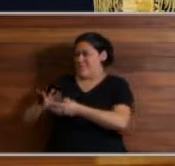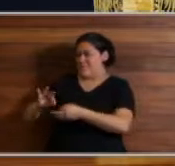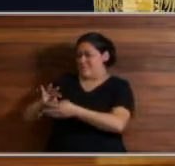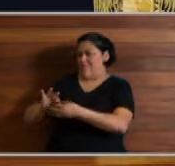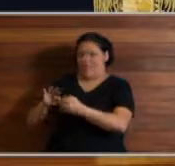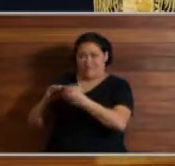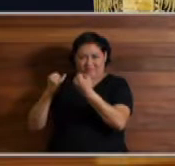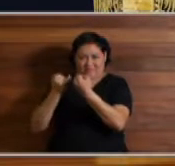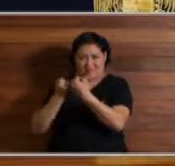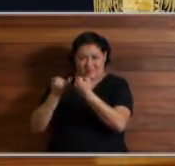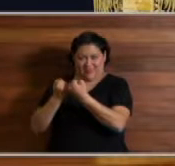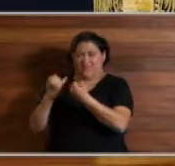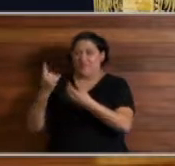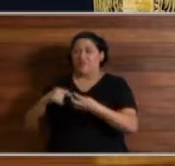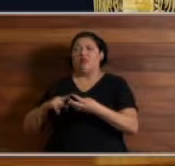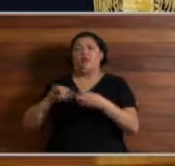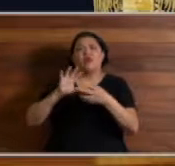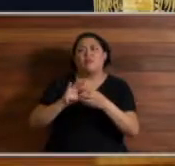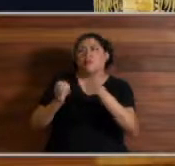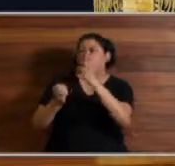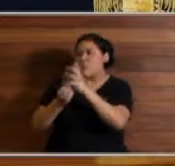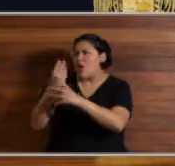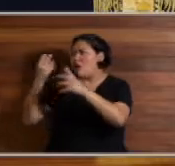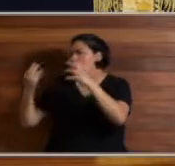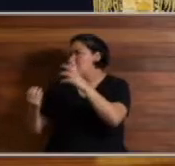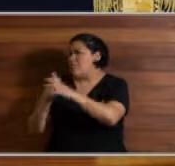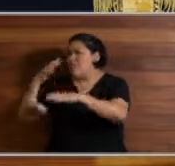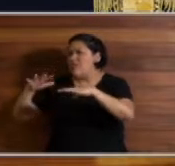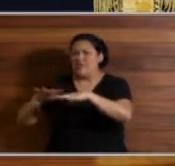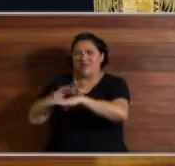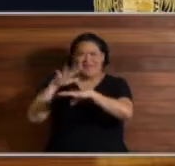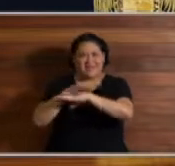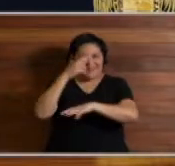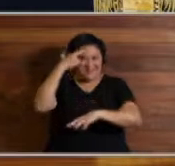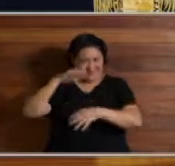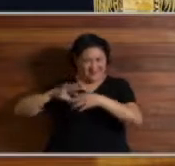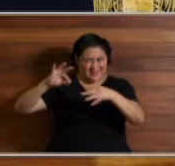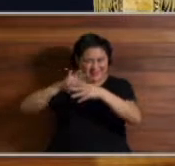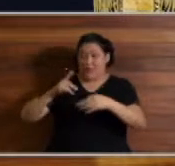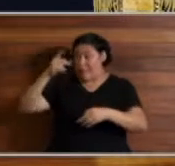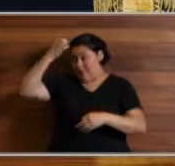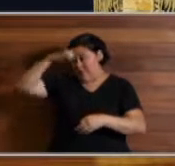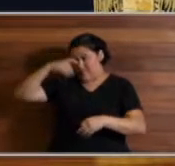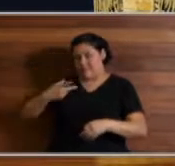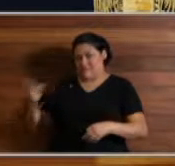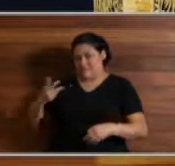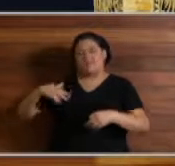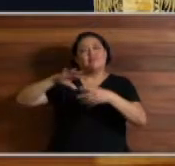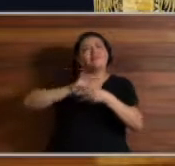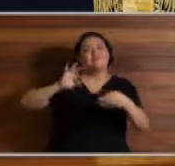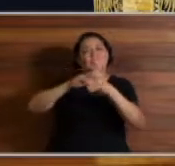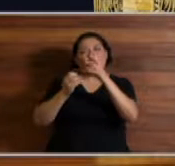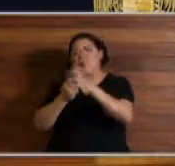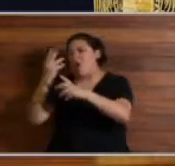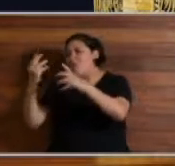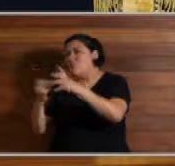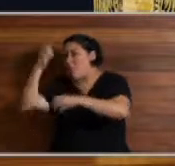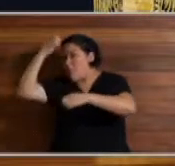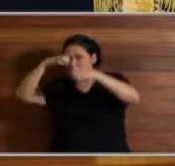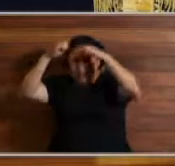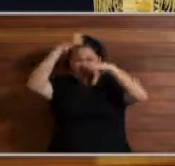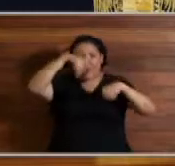justamente la novedad y el cambio de paradigma, como se ha dicho aquí por los expertos, es que se ha dejado de